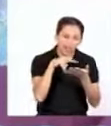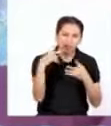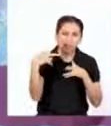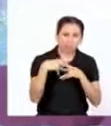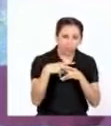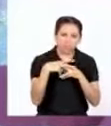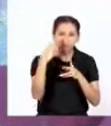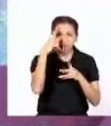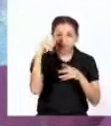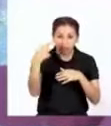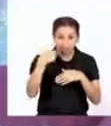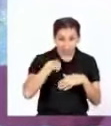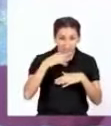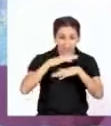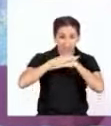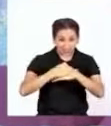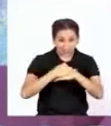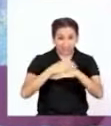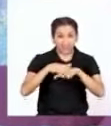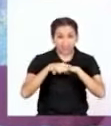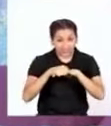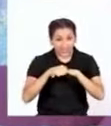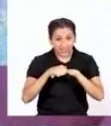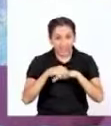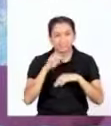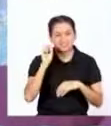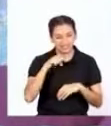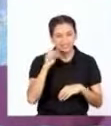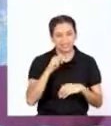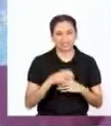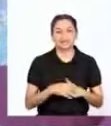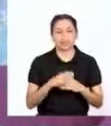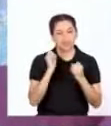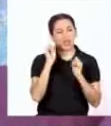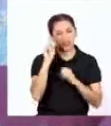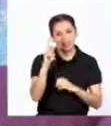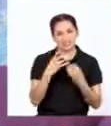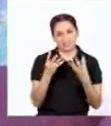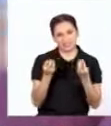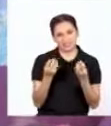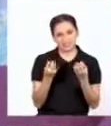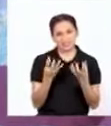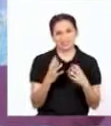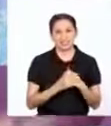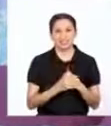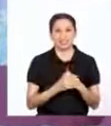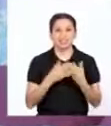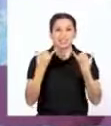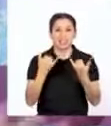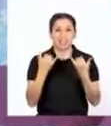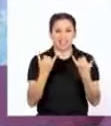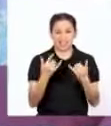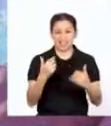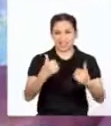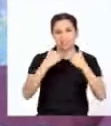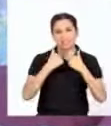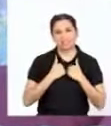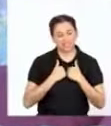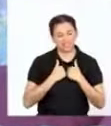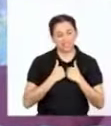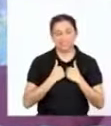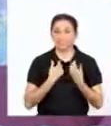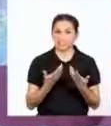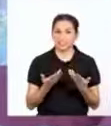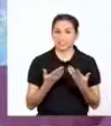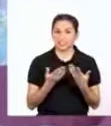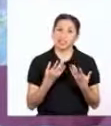¿Interrumpiste mi lectura para felicitarme por leer? Correcto. Muy bien. Entonces, ya que nos estamos tomando un